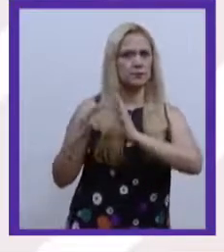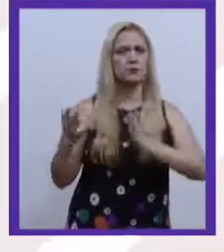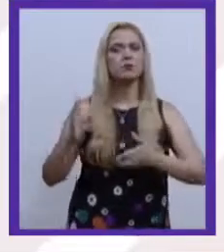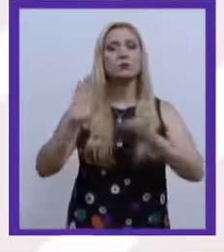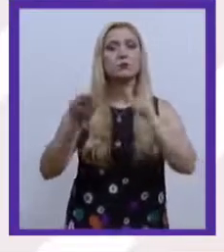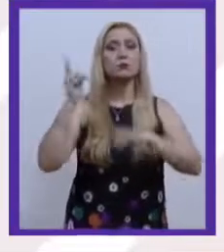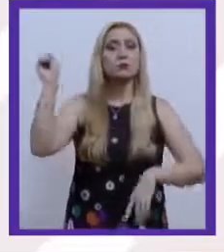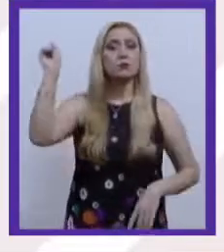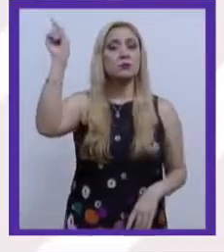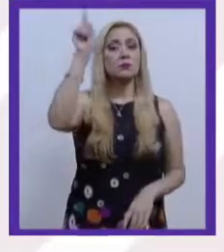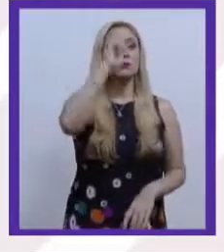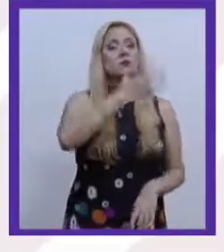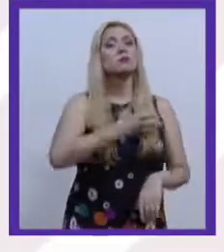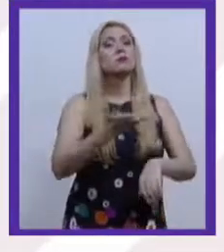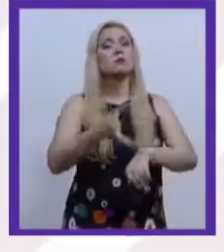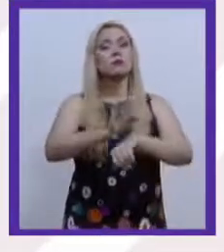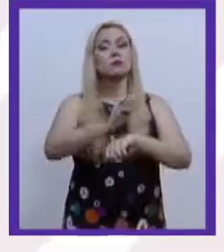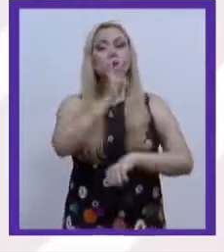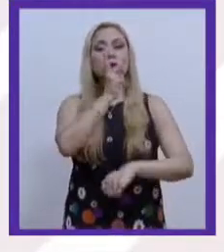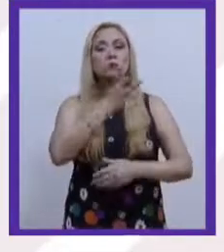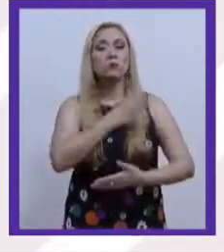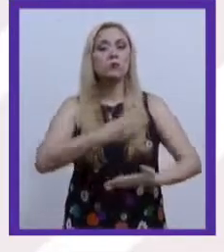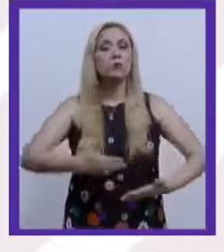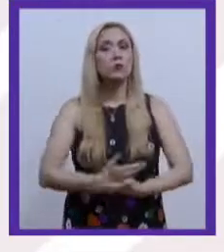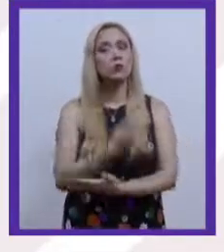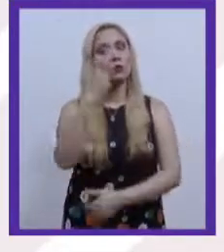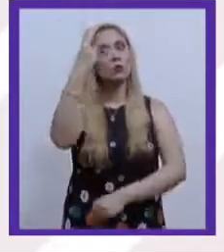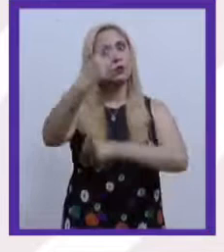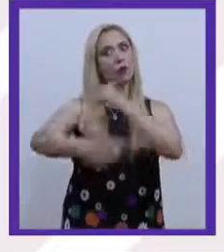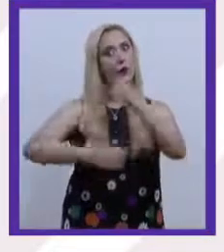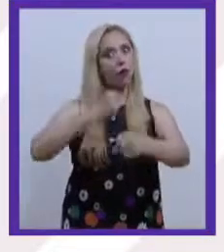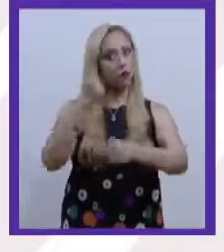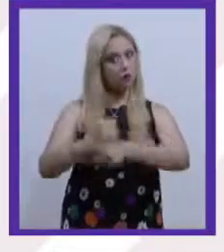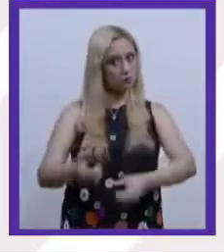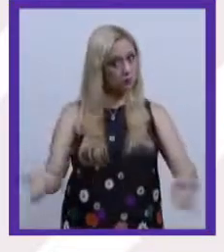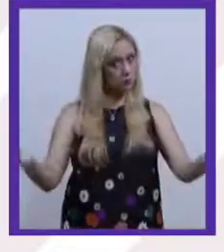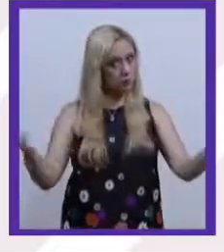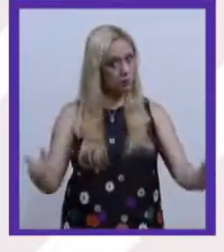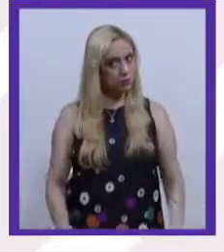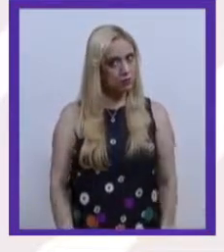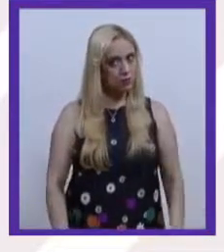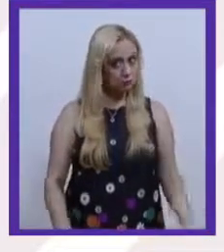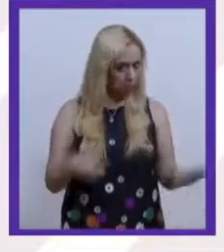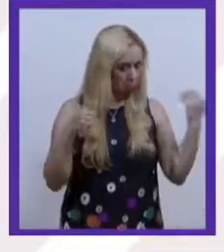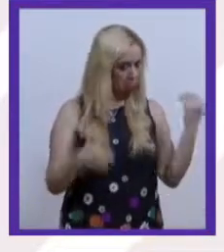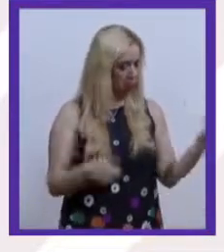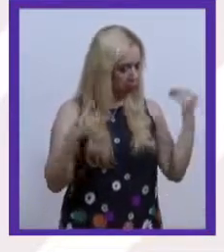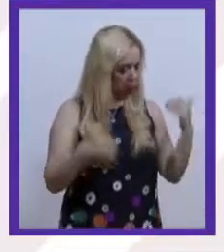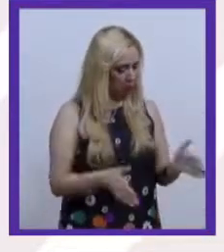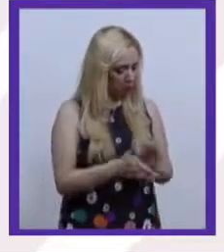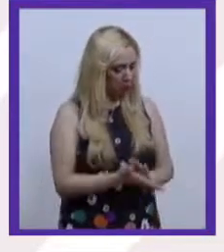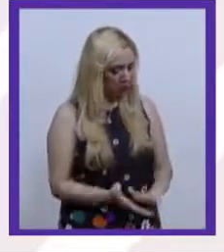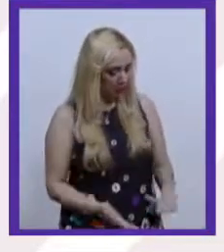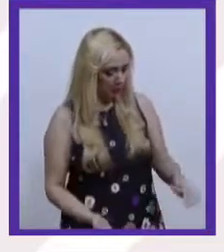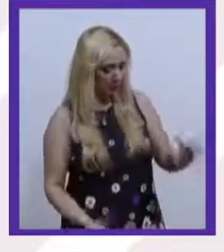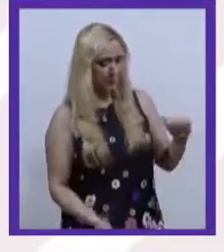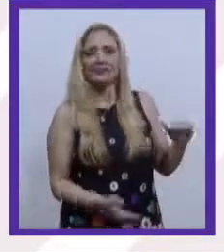del mundo que tienen licencias de paternidad hasta de 1 año para involucrarse realmente en el cuidado de hijos, hijas,